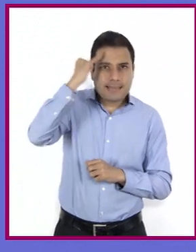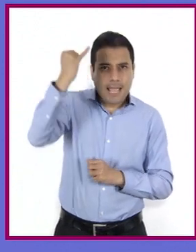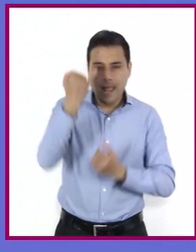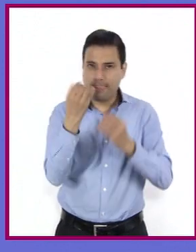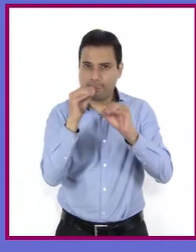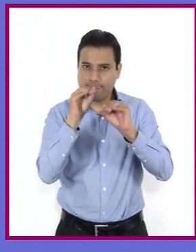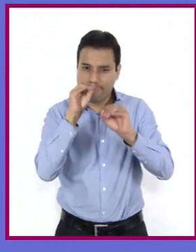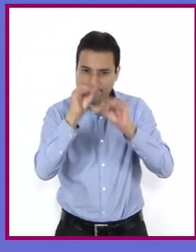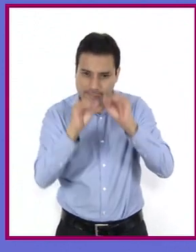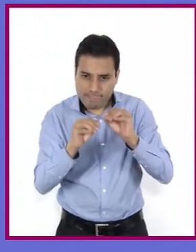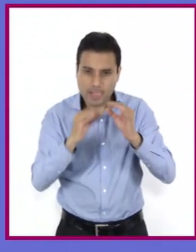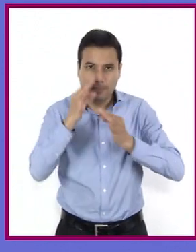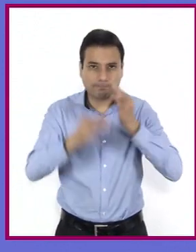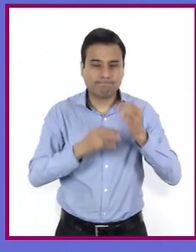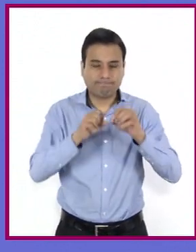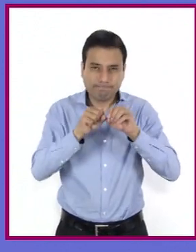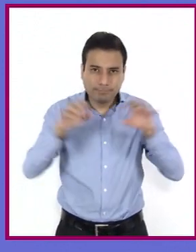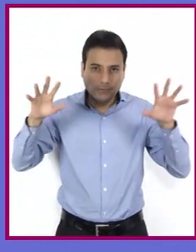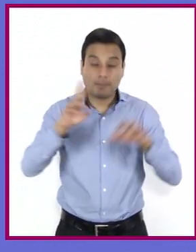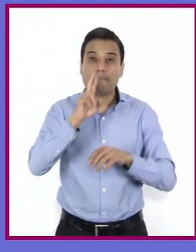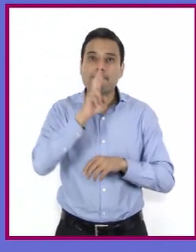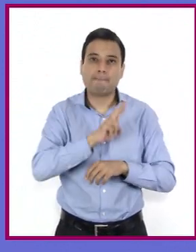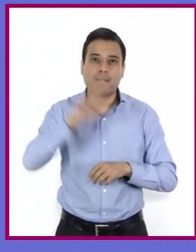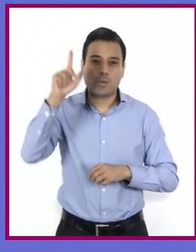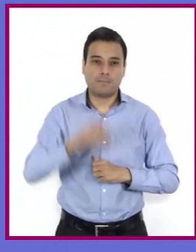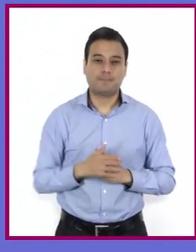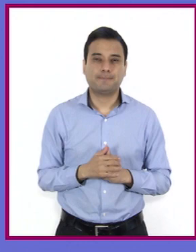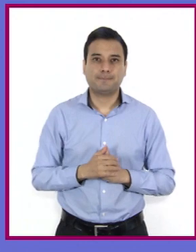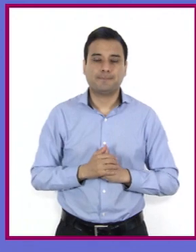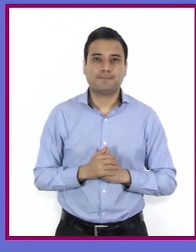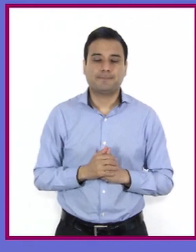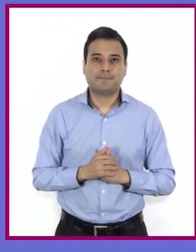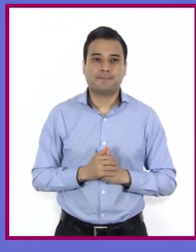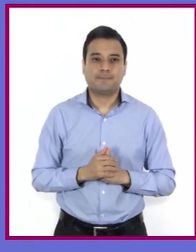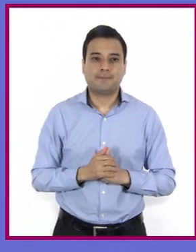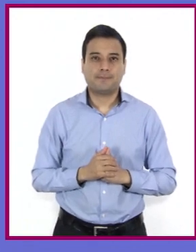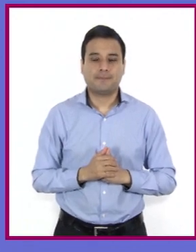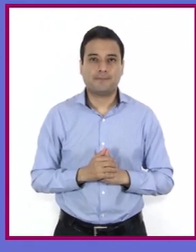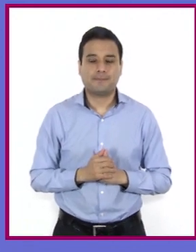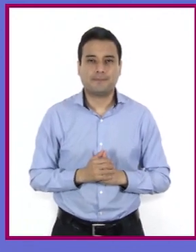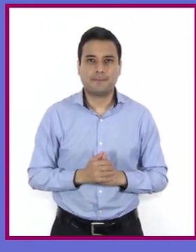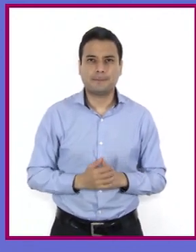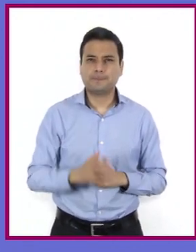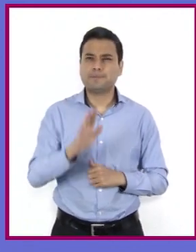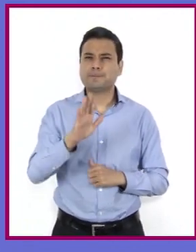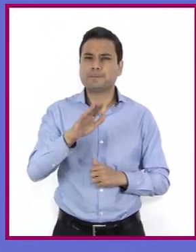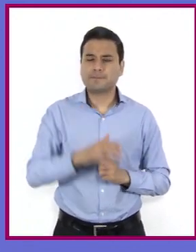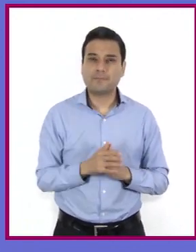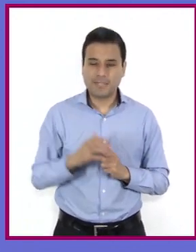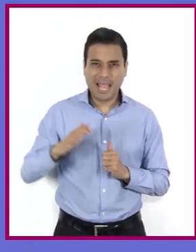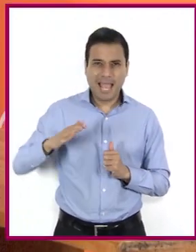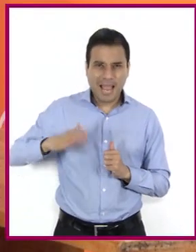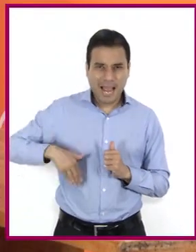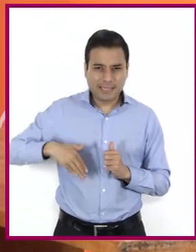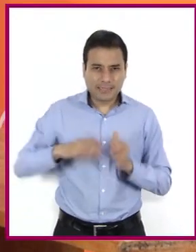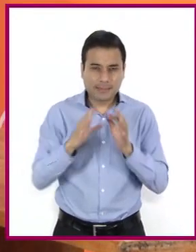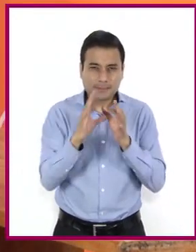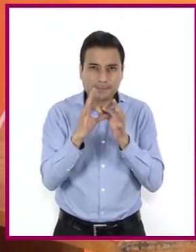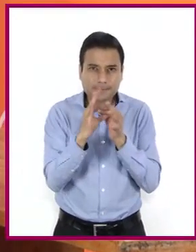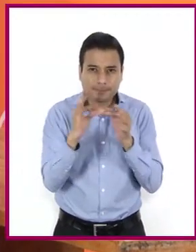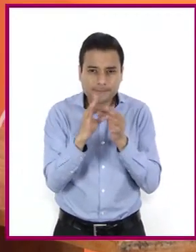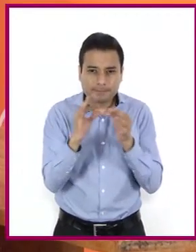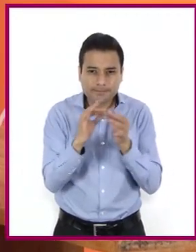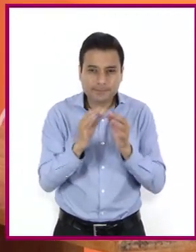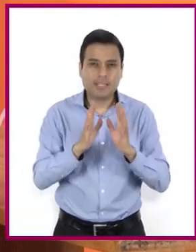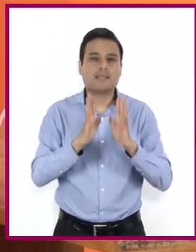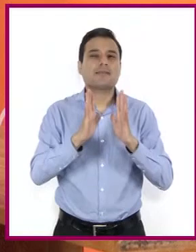creación y difusión de nuestra campaña. Profesora, con todo lo que me ha explicado, puedo ver que el